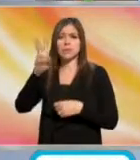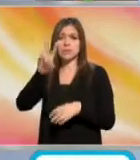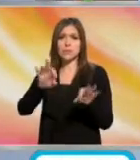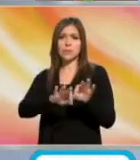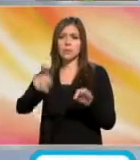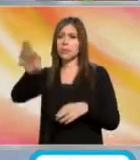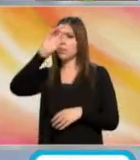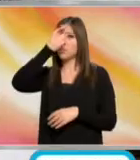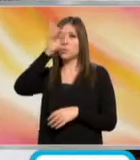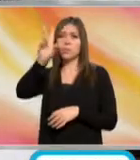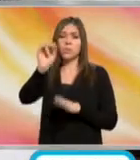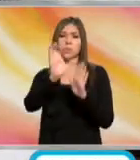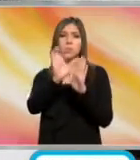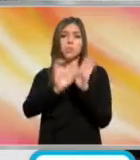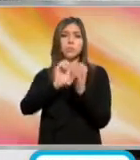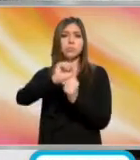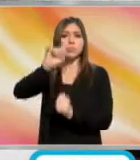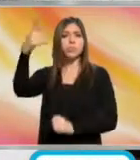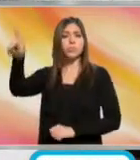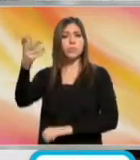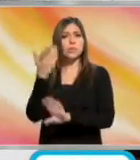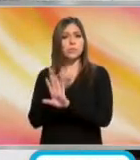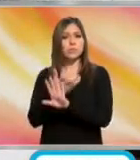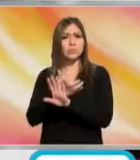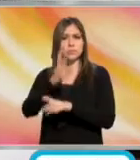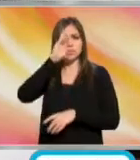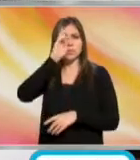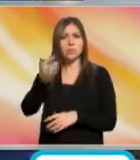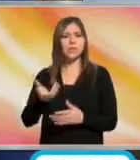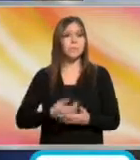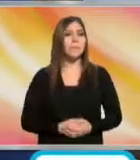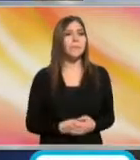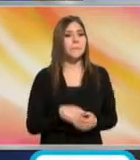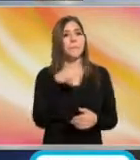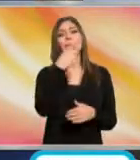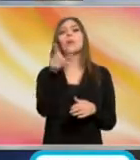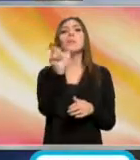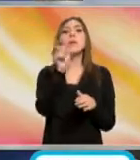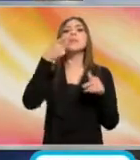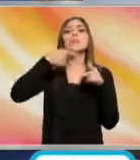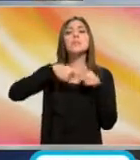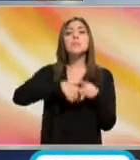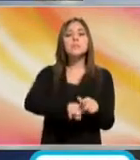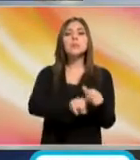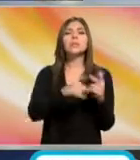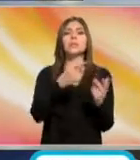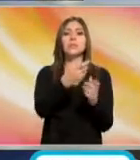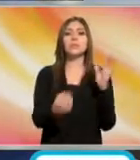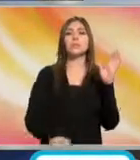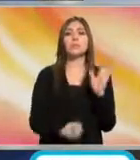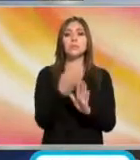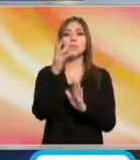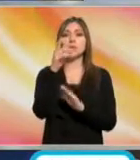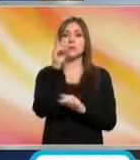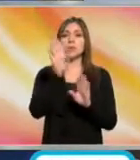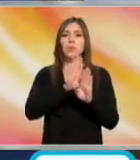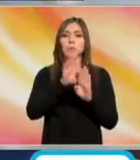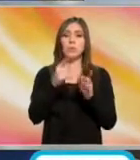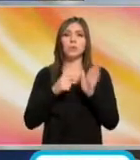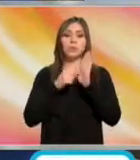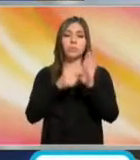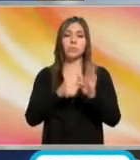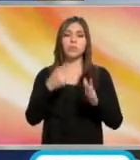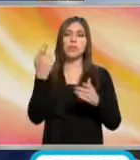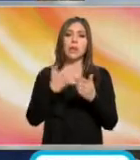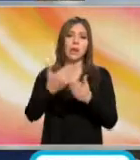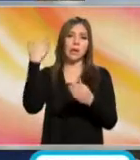Constitución de los Estados Unidos. ¿Esto en cuándo empieza? ¿Cuándo arranca? La nueva orden ejecutiva, a diferencia de la anterior, no entra